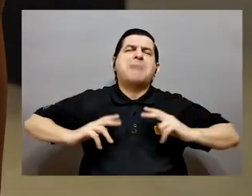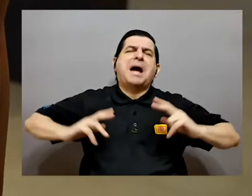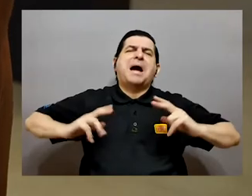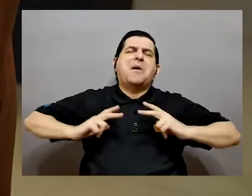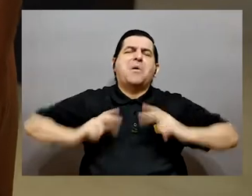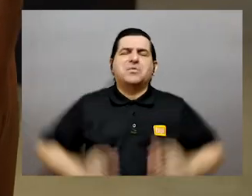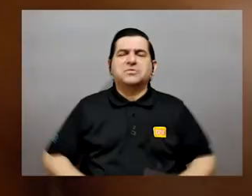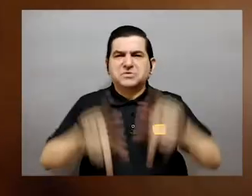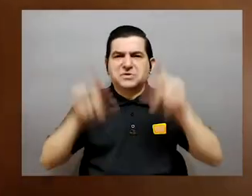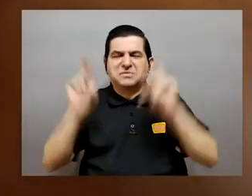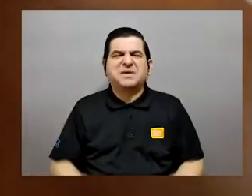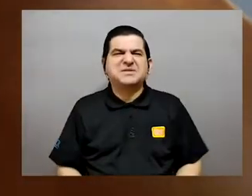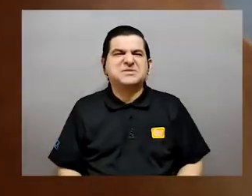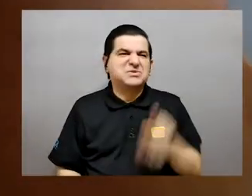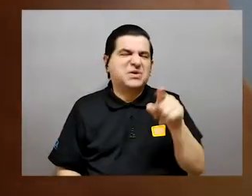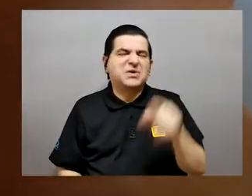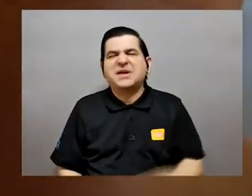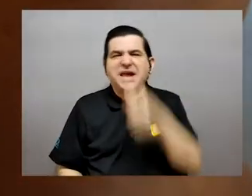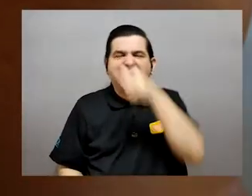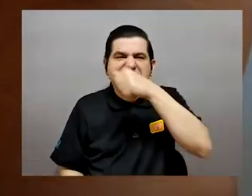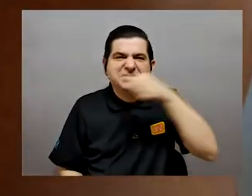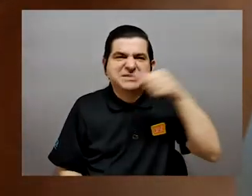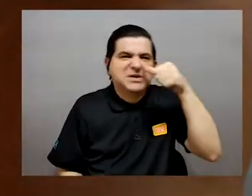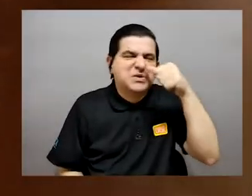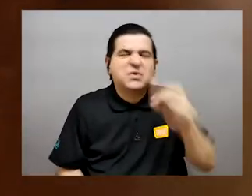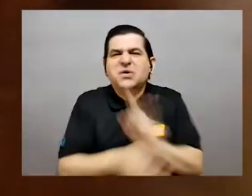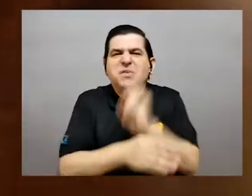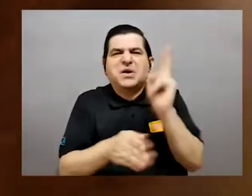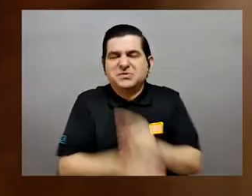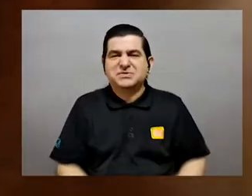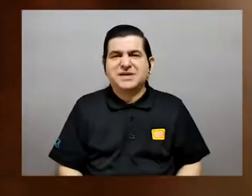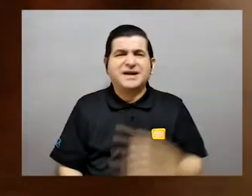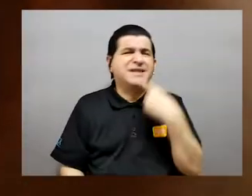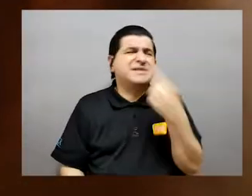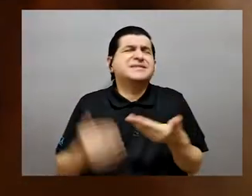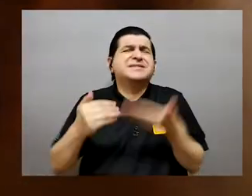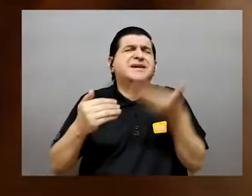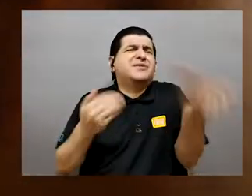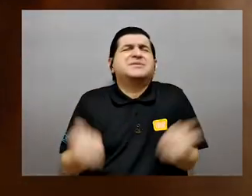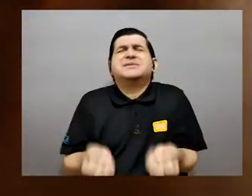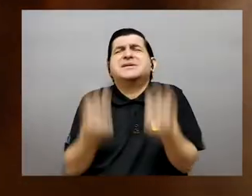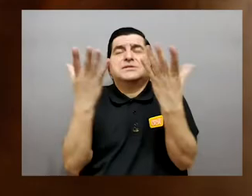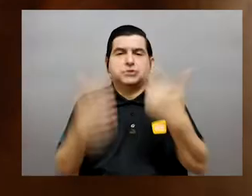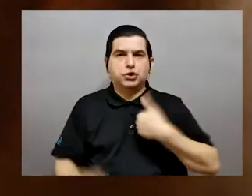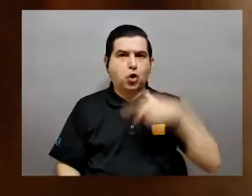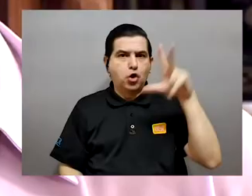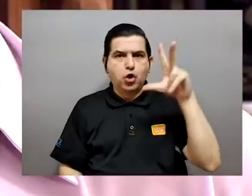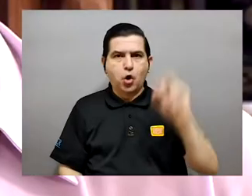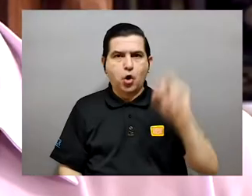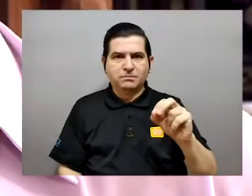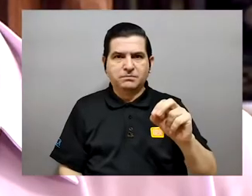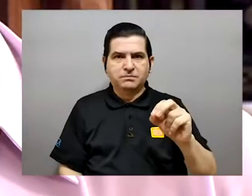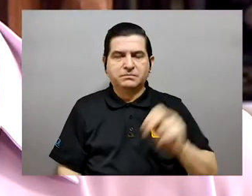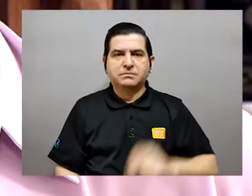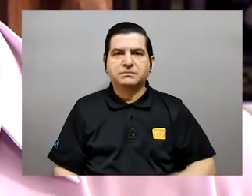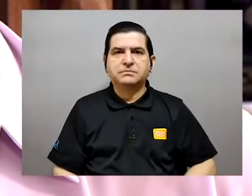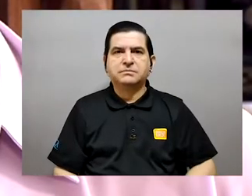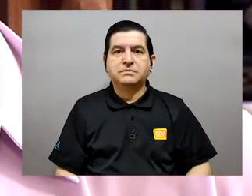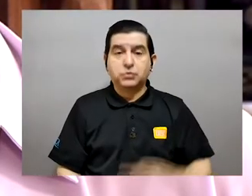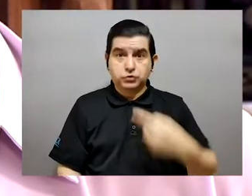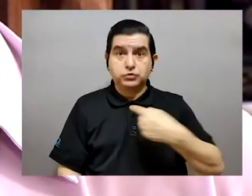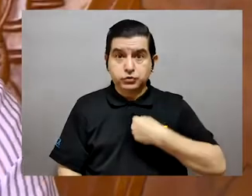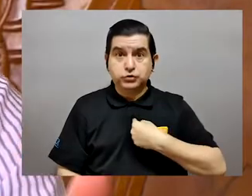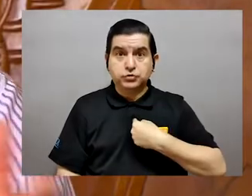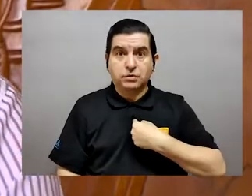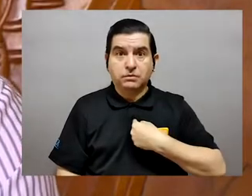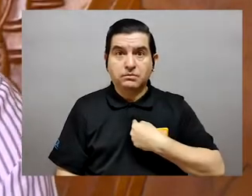necesita? Y mi esposa dice, no, esto hay que fotografiarlo. Todo el archivo que tuve de fotografía era porque ella estaba con la cámara siempre